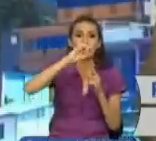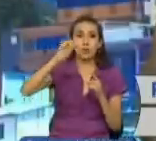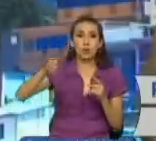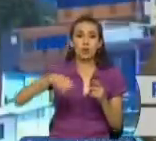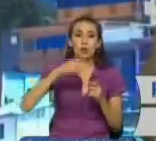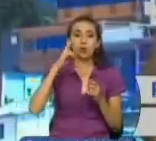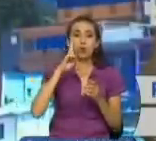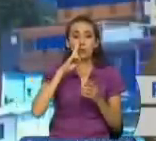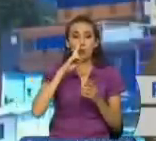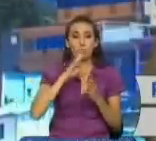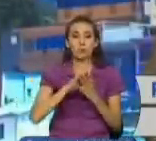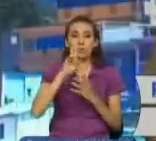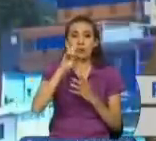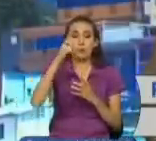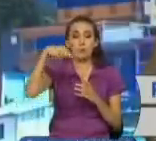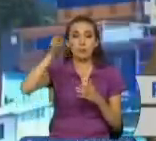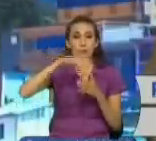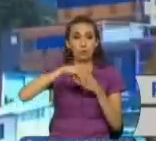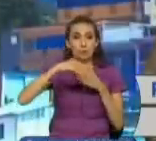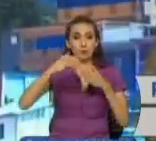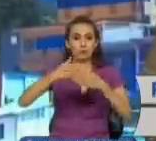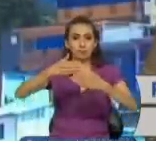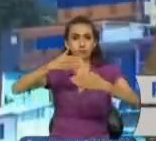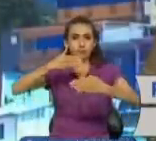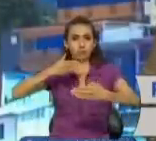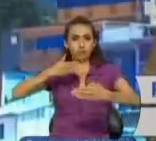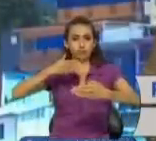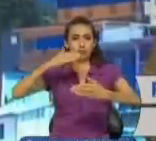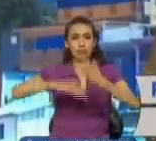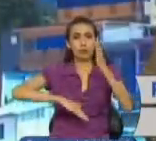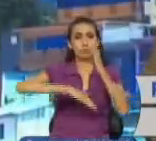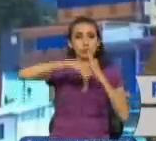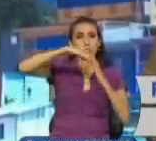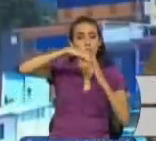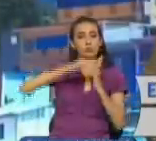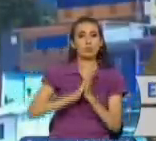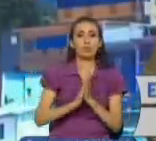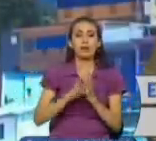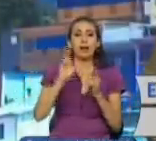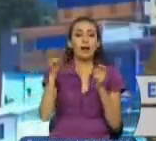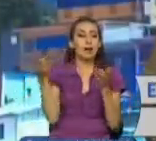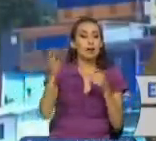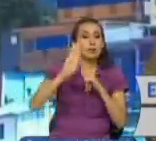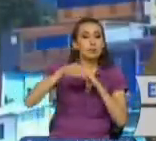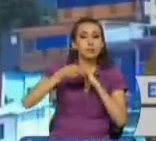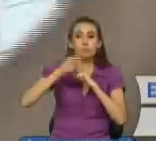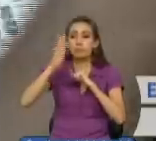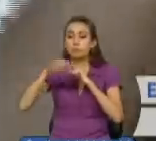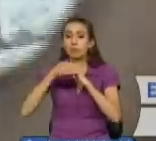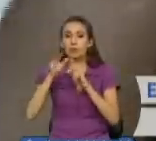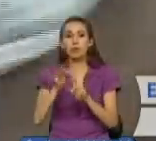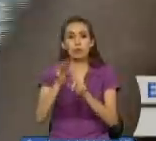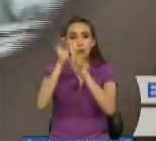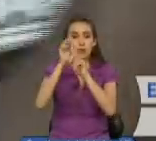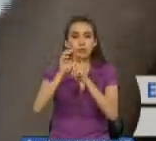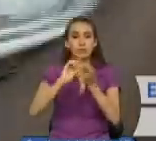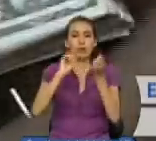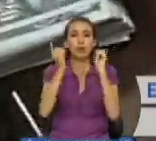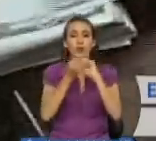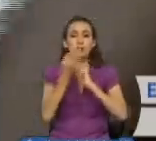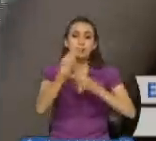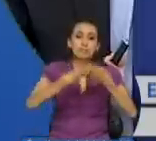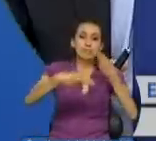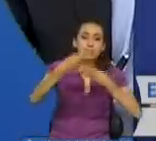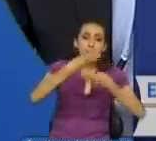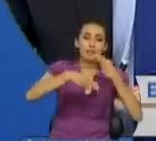2021 millones de dólares un déficit fiscal elevado Ortiz se suma las voces que consideran prioritaria la reestructuración de la deuda